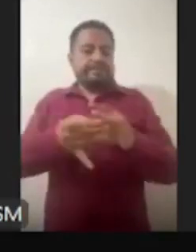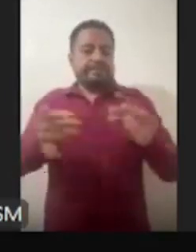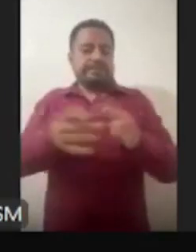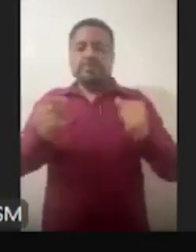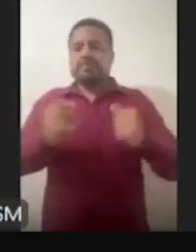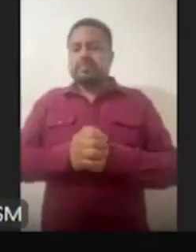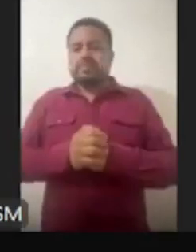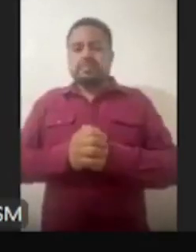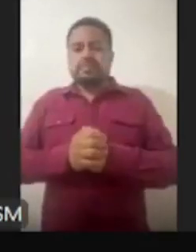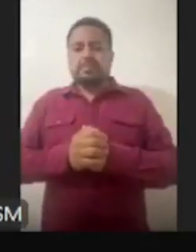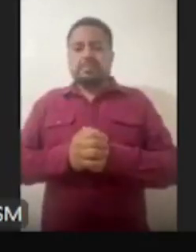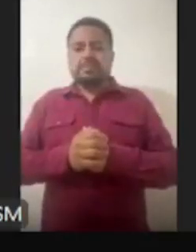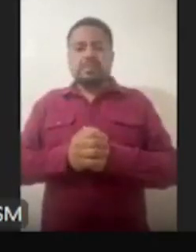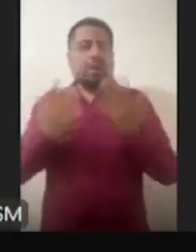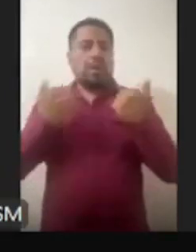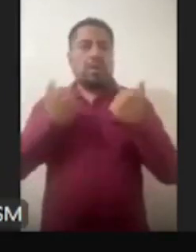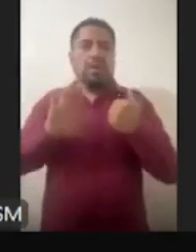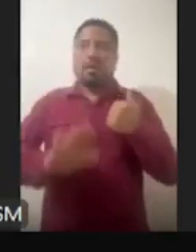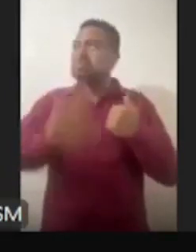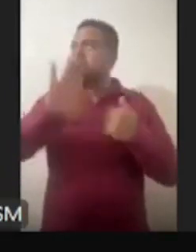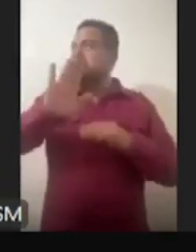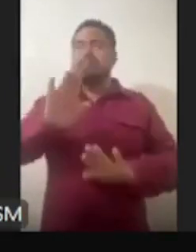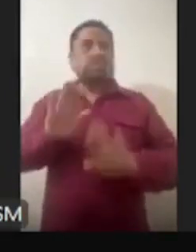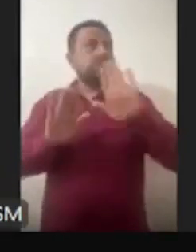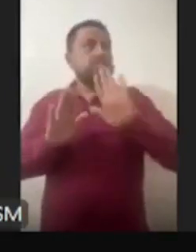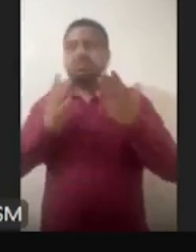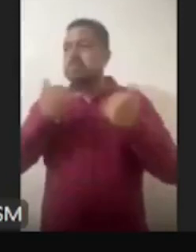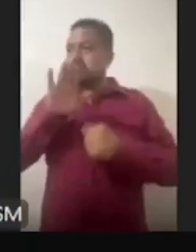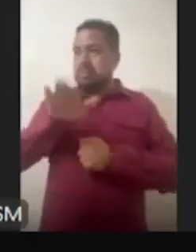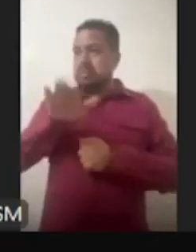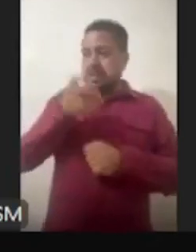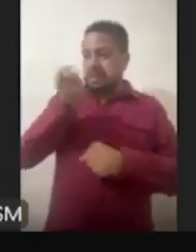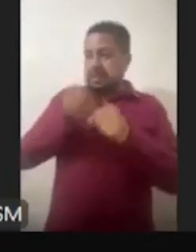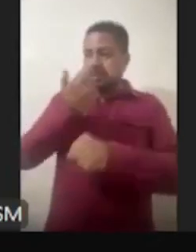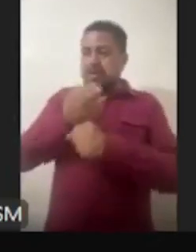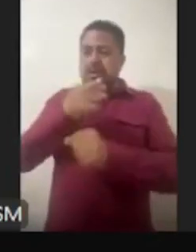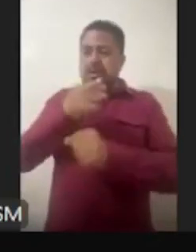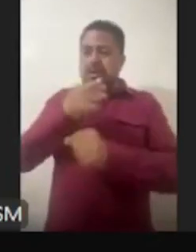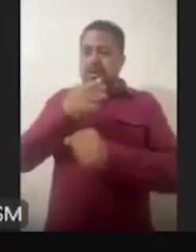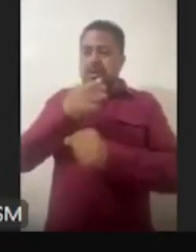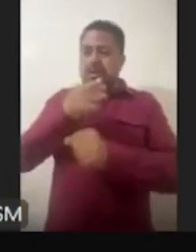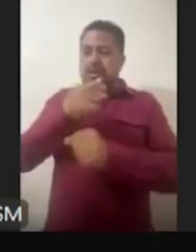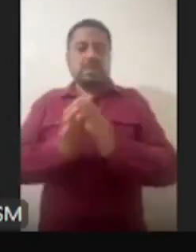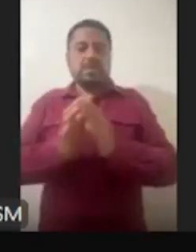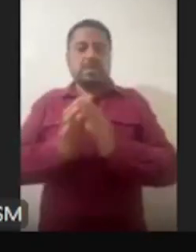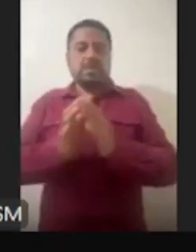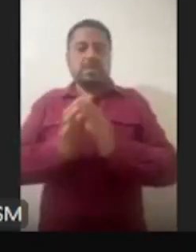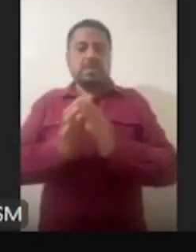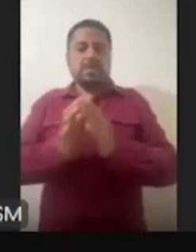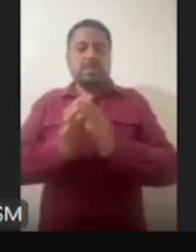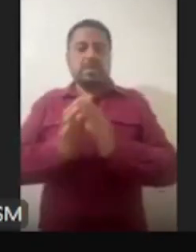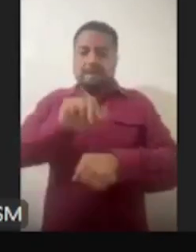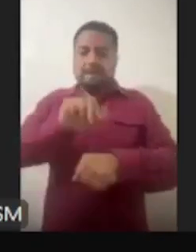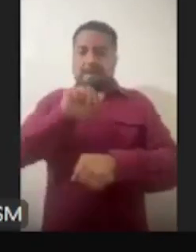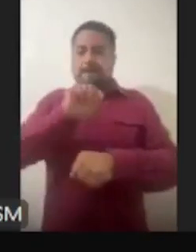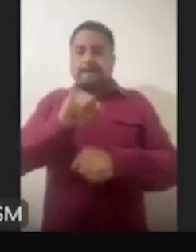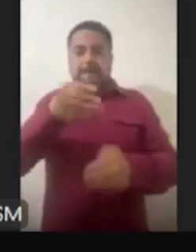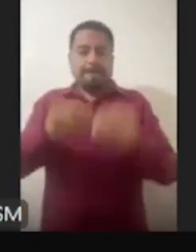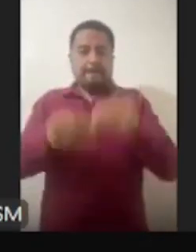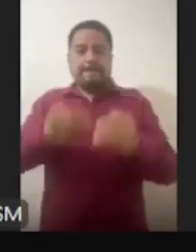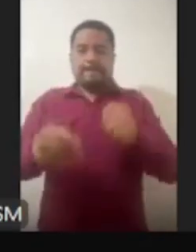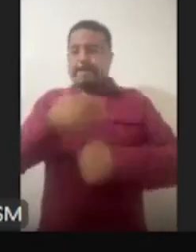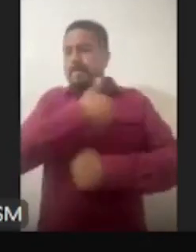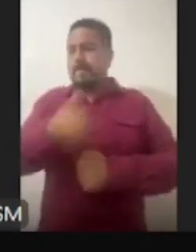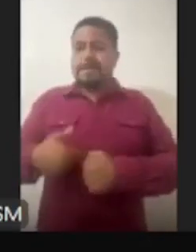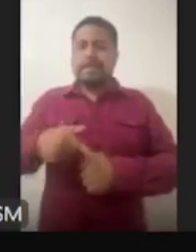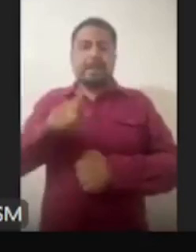No habiendo comentarios al respecto, secretario, tome la votación, por favor. Con su autorización, magistrada presidenta, magistrado